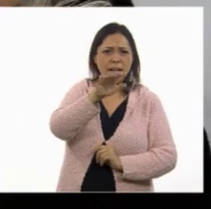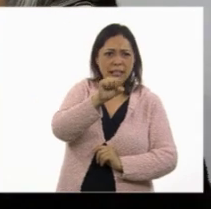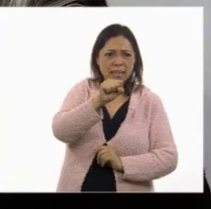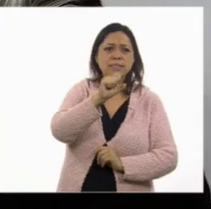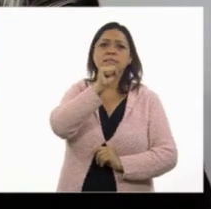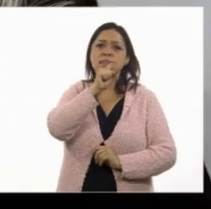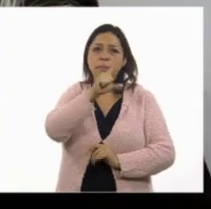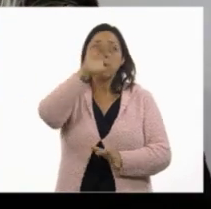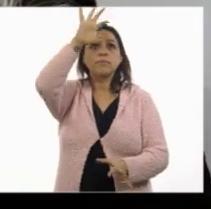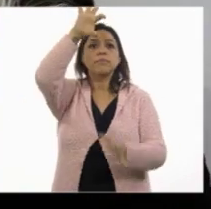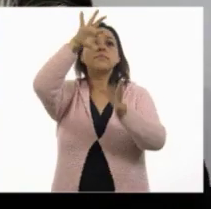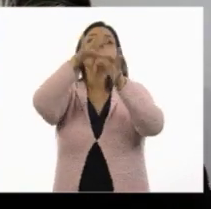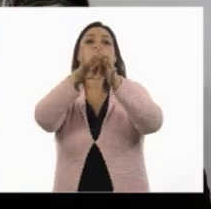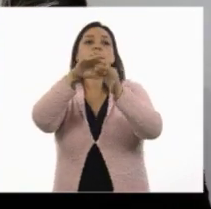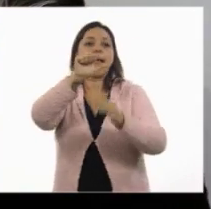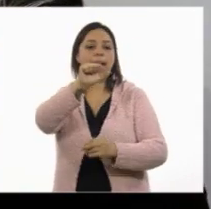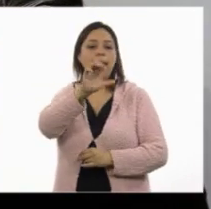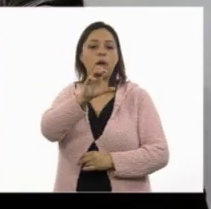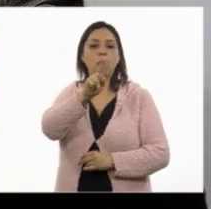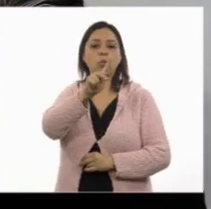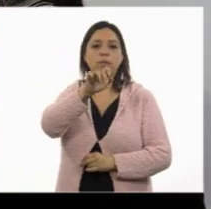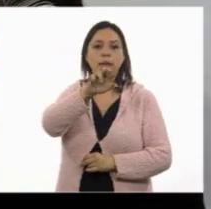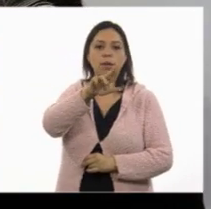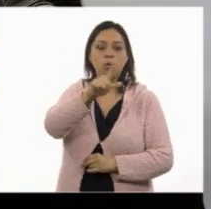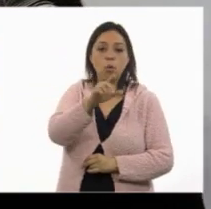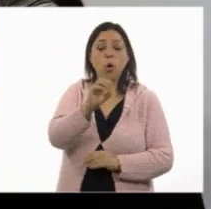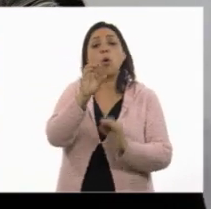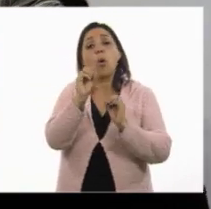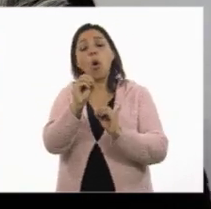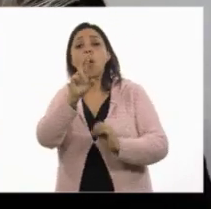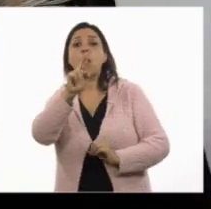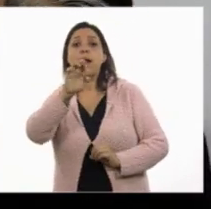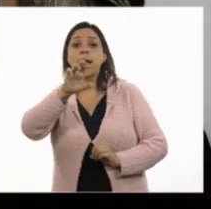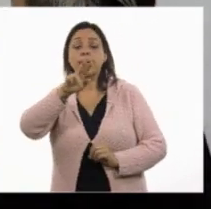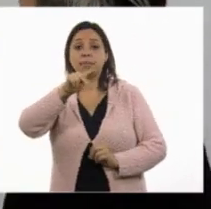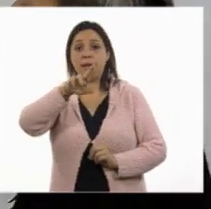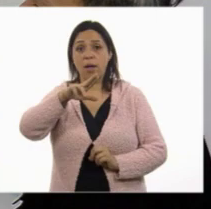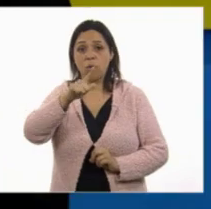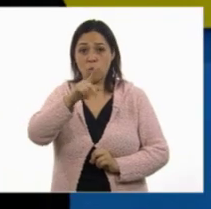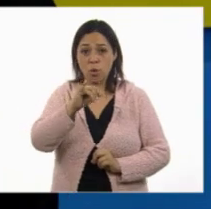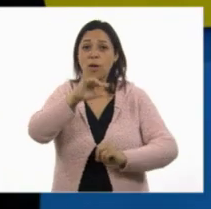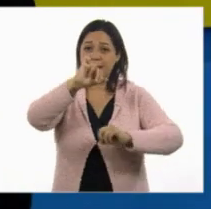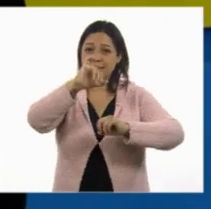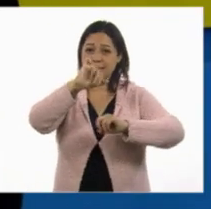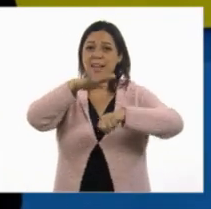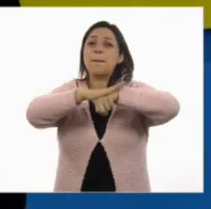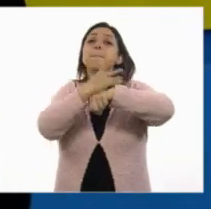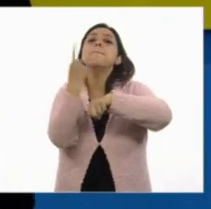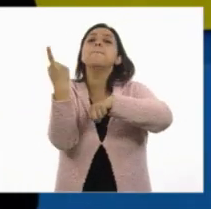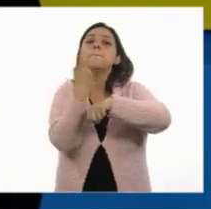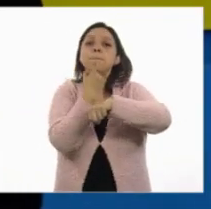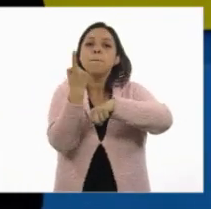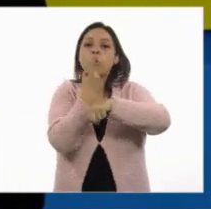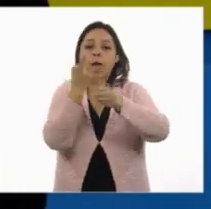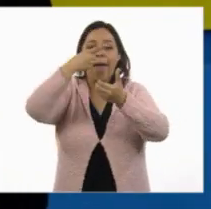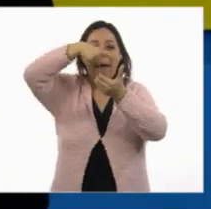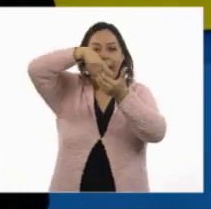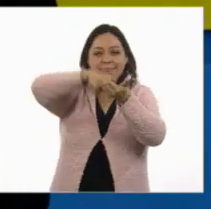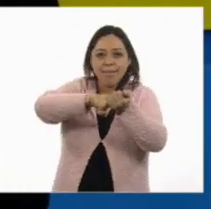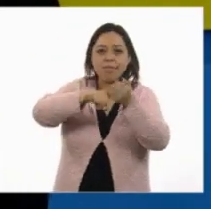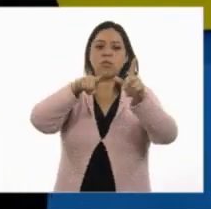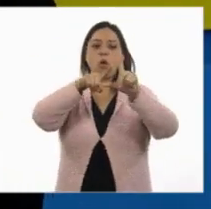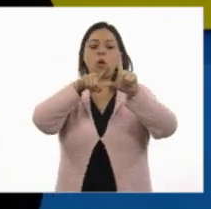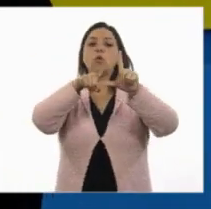acutángulo y también es rectángulo. Porque tiene un eje, tiene un